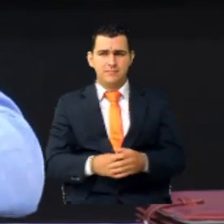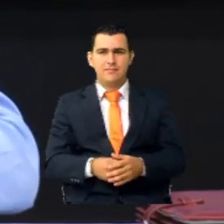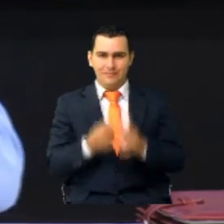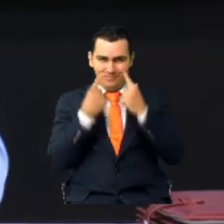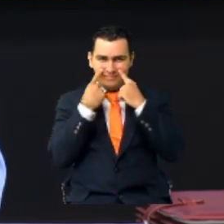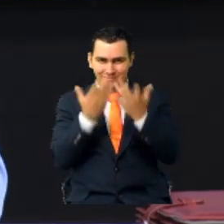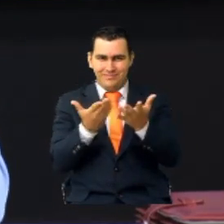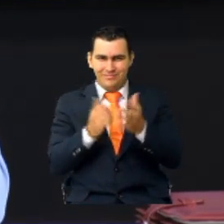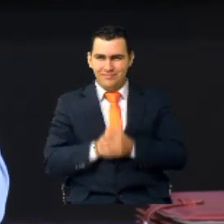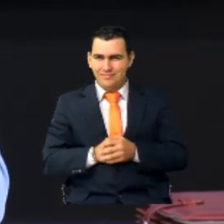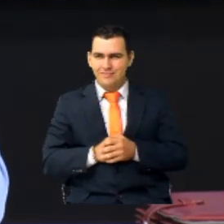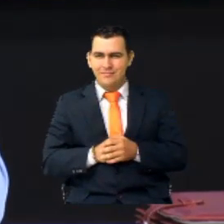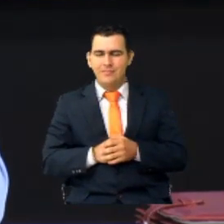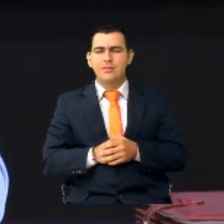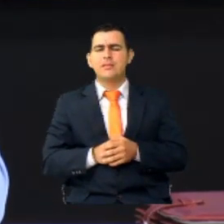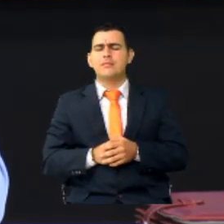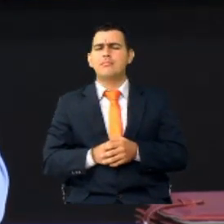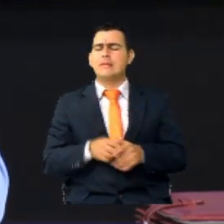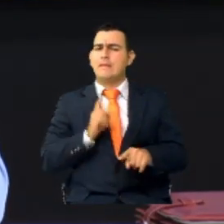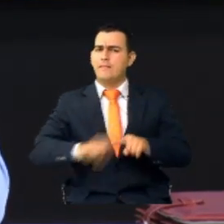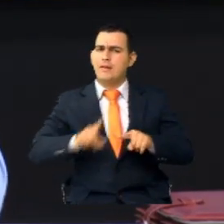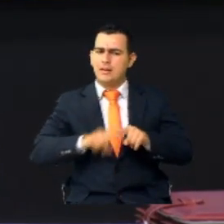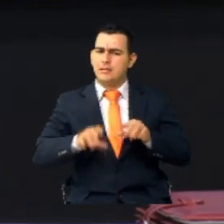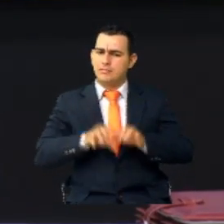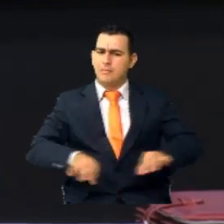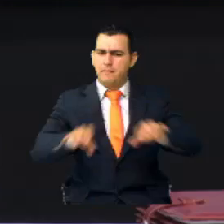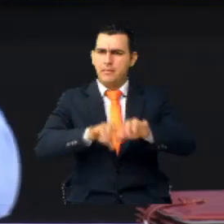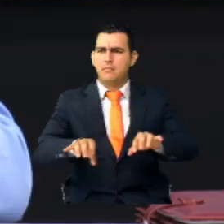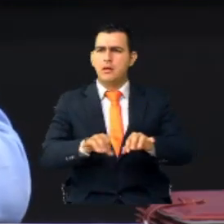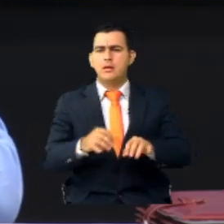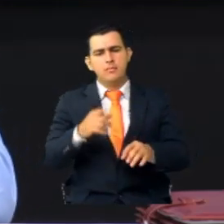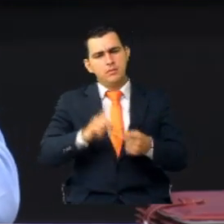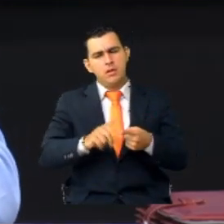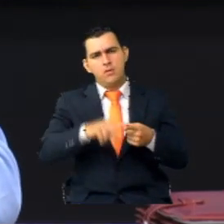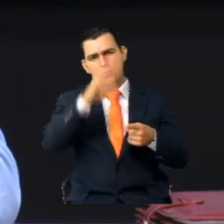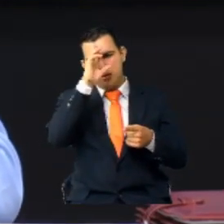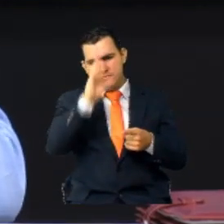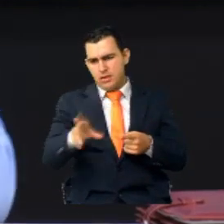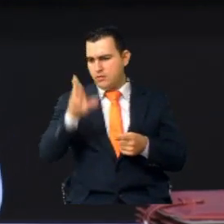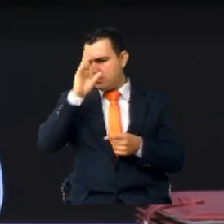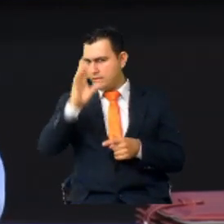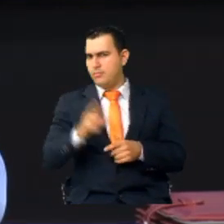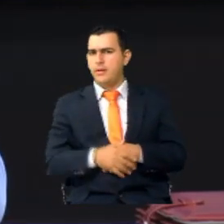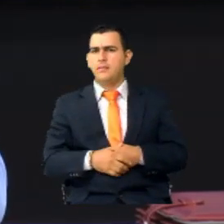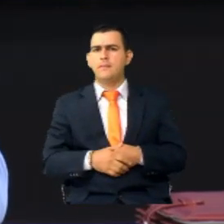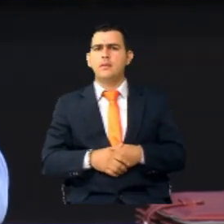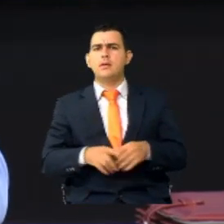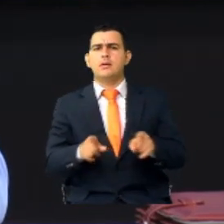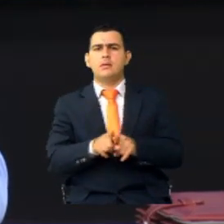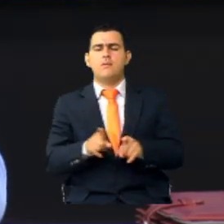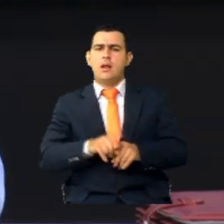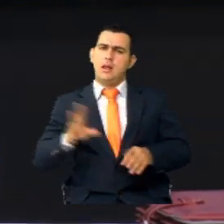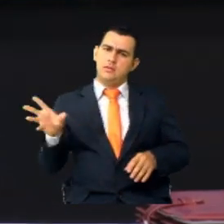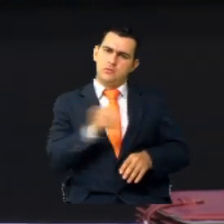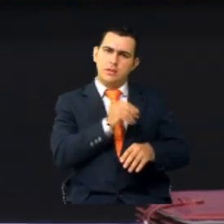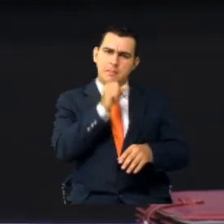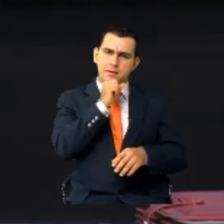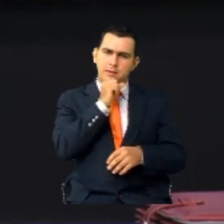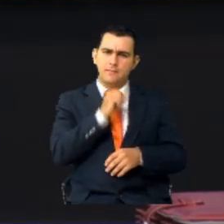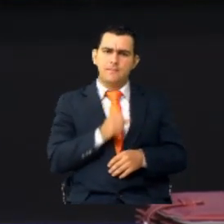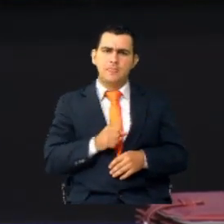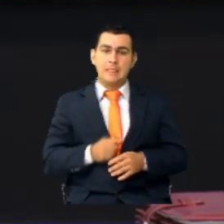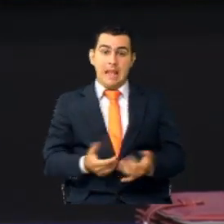respaldo en los diferentes eventos que hemos realizado durante la ciudad, respetando a los demás candidatos, uniendo siempre a Barranca Bermeja. Aquí en nuestro